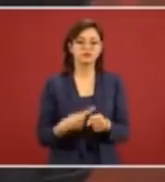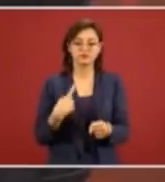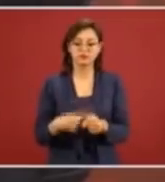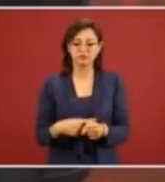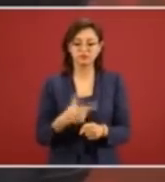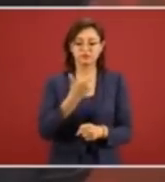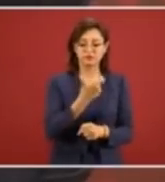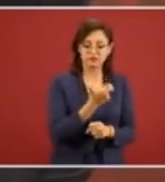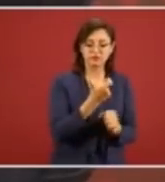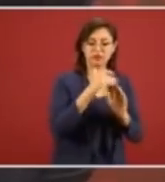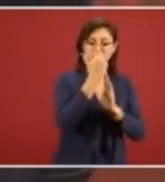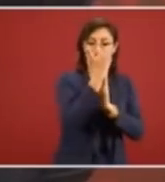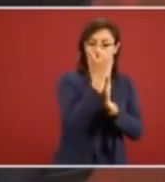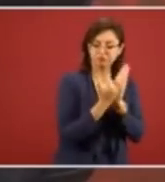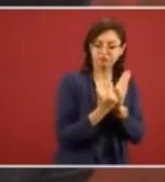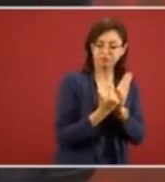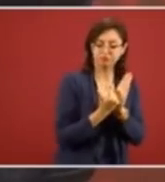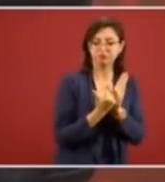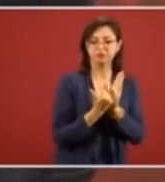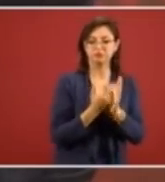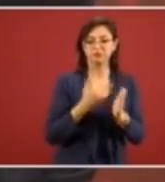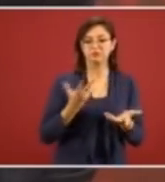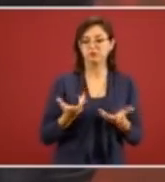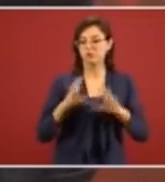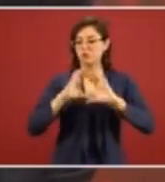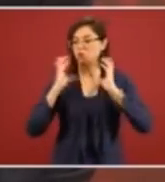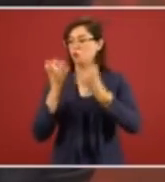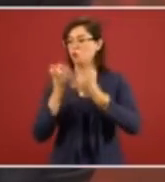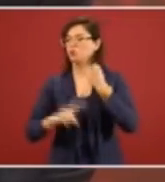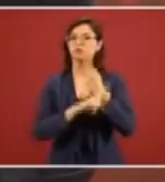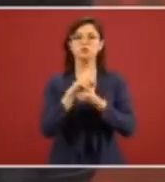del peso por la crisis mundial